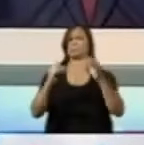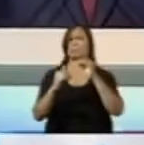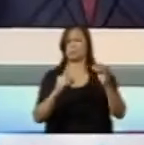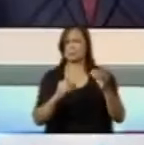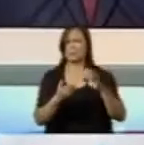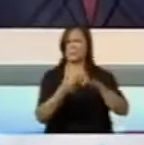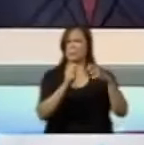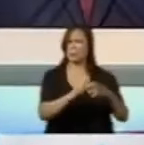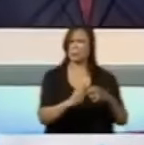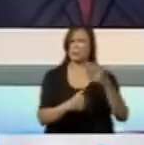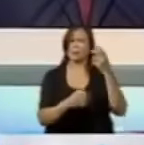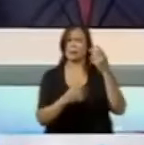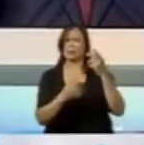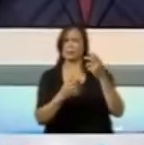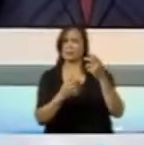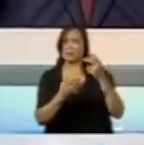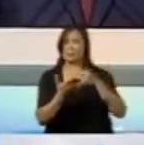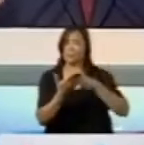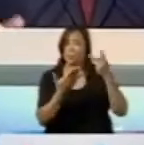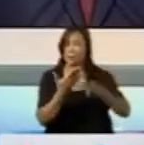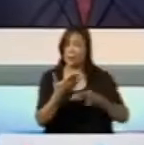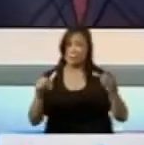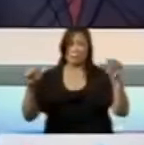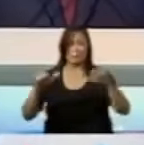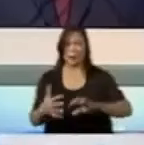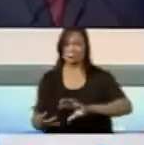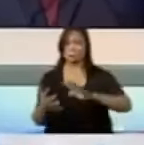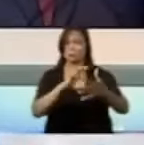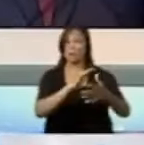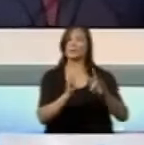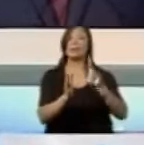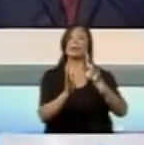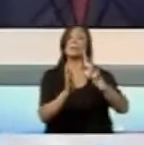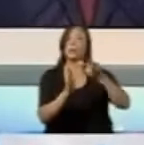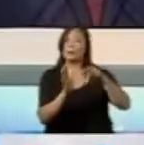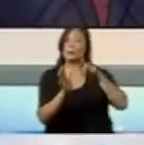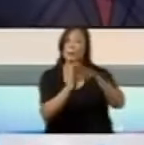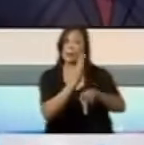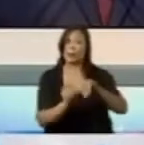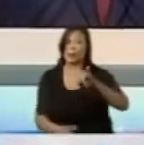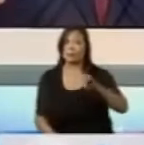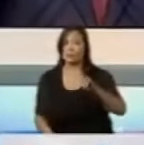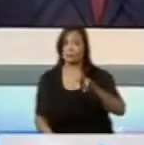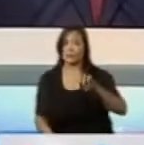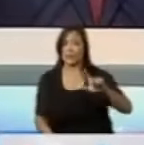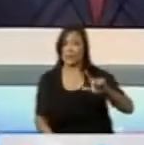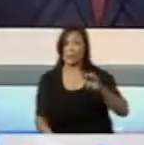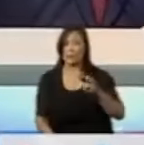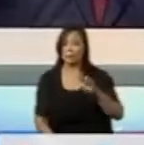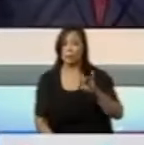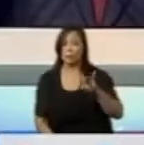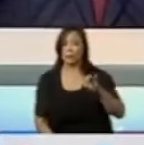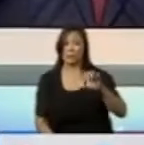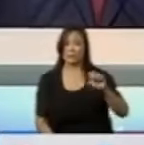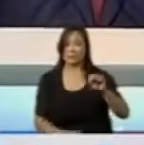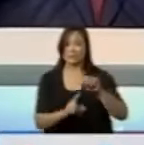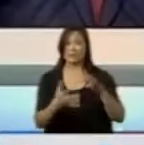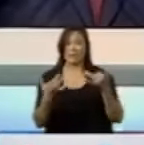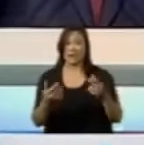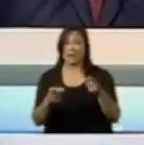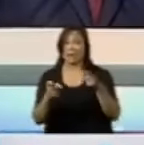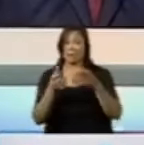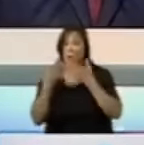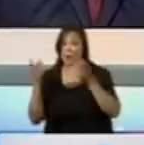de inestabilidad política crónica a que ha llegado después del asesinato del presidente Jovenel Moïse. Ya sí, cuando se pierde el control